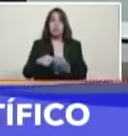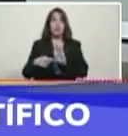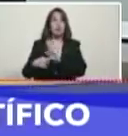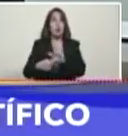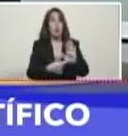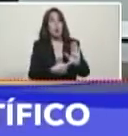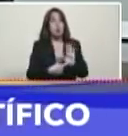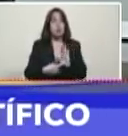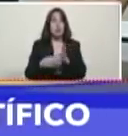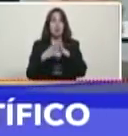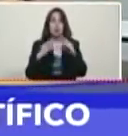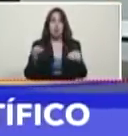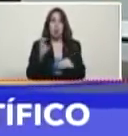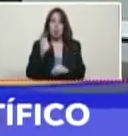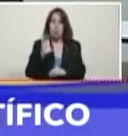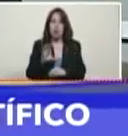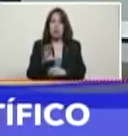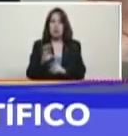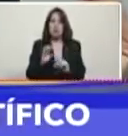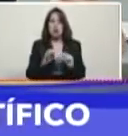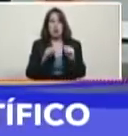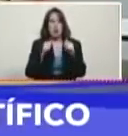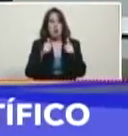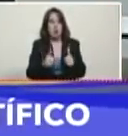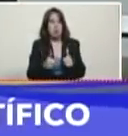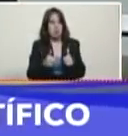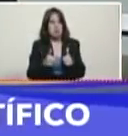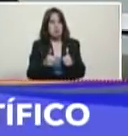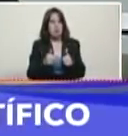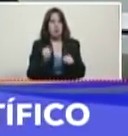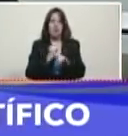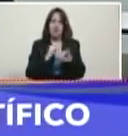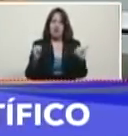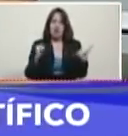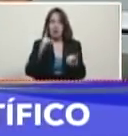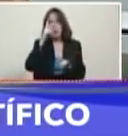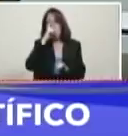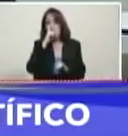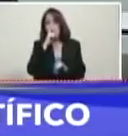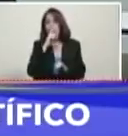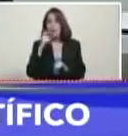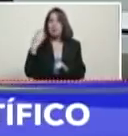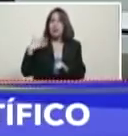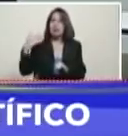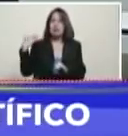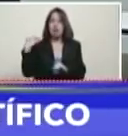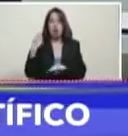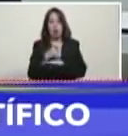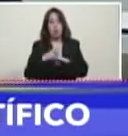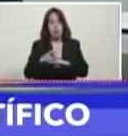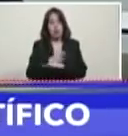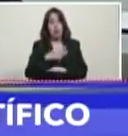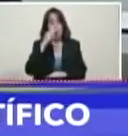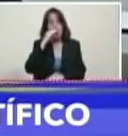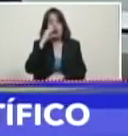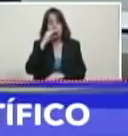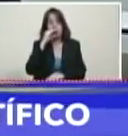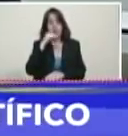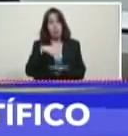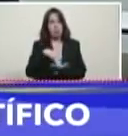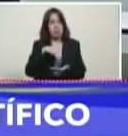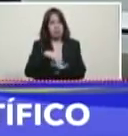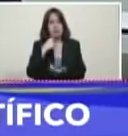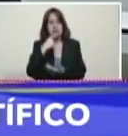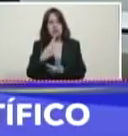país. Empezamos a mediados, finales del año pasado, el gobernador Héctor Rodríguez, en una reunión del